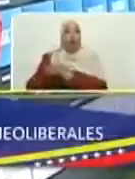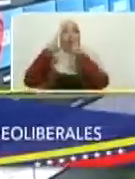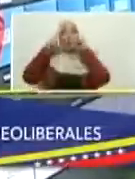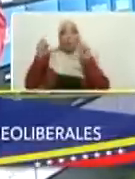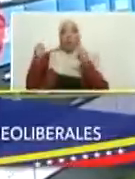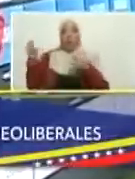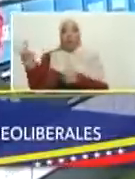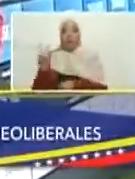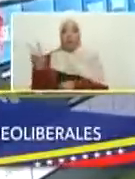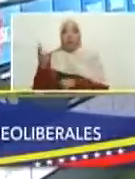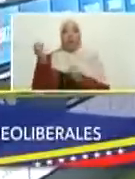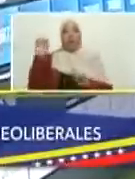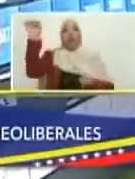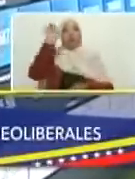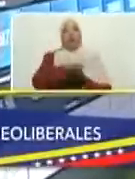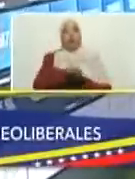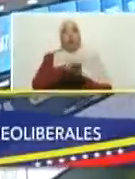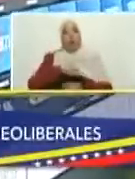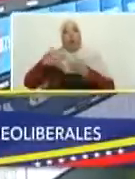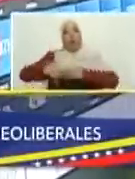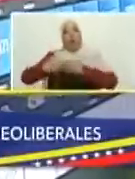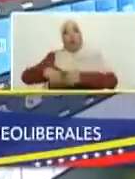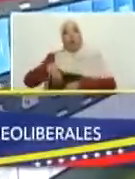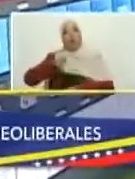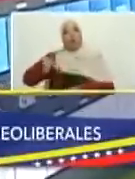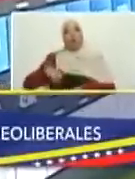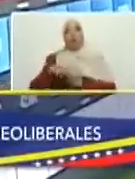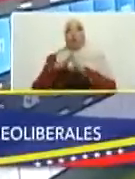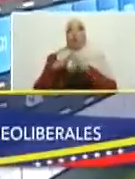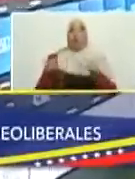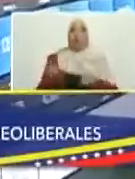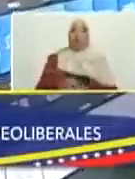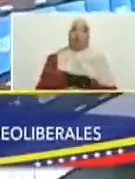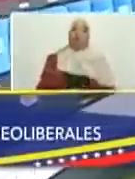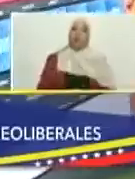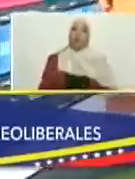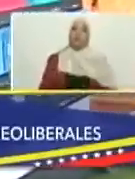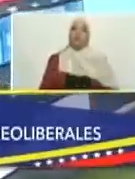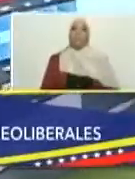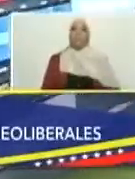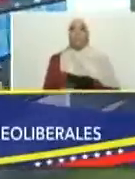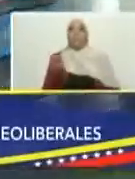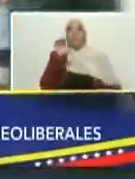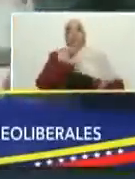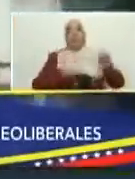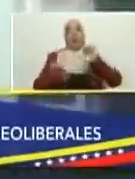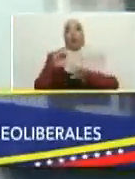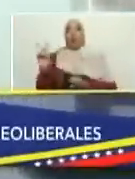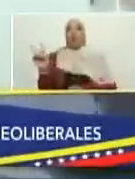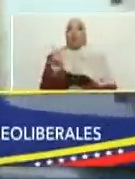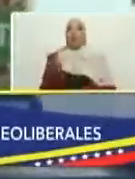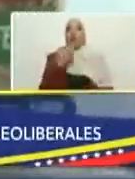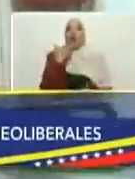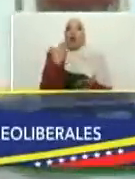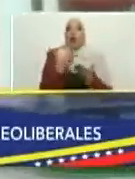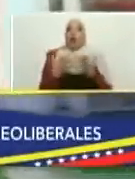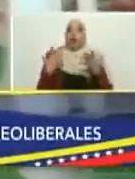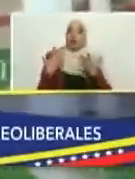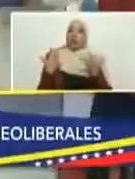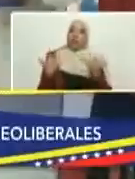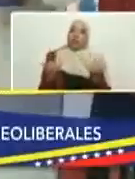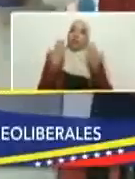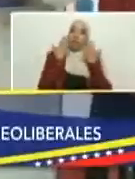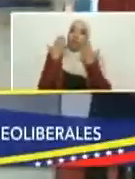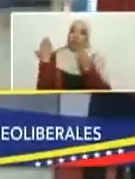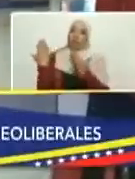gestión socialista de la industria petrolera y toda la industria petroquímica de Venezuela. Muchas gracias, compañero Tarek